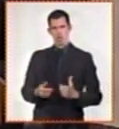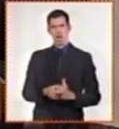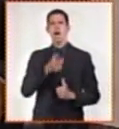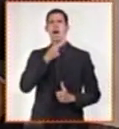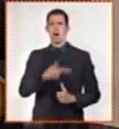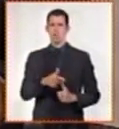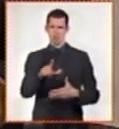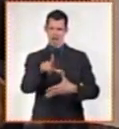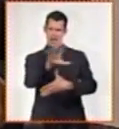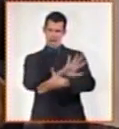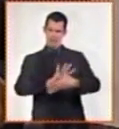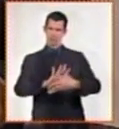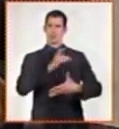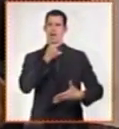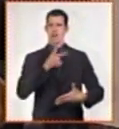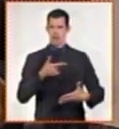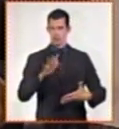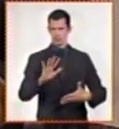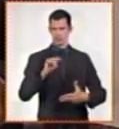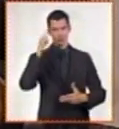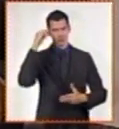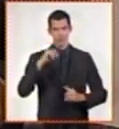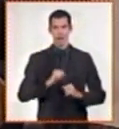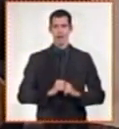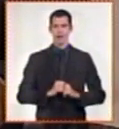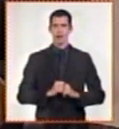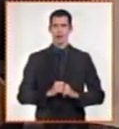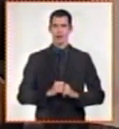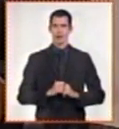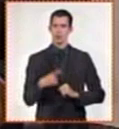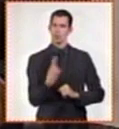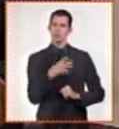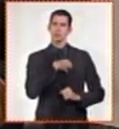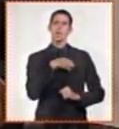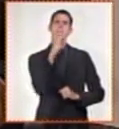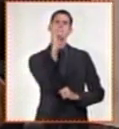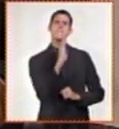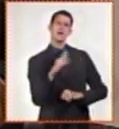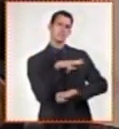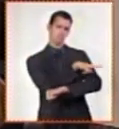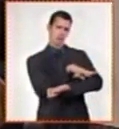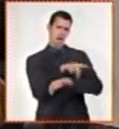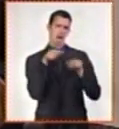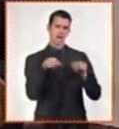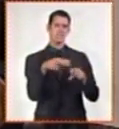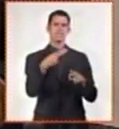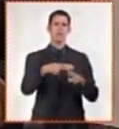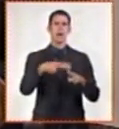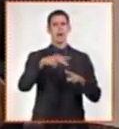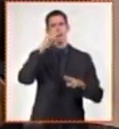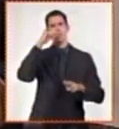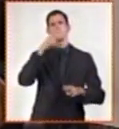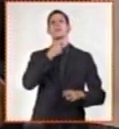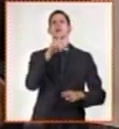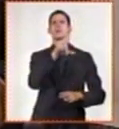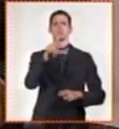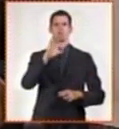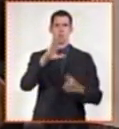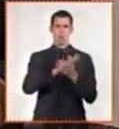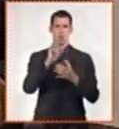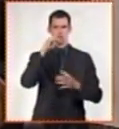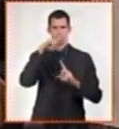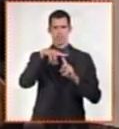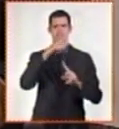transmisión del proyecto de Belo Monte en Brasil se conoce como la autopista eléctrica de esta